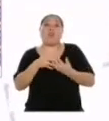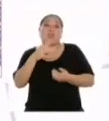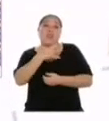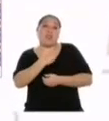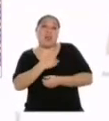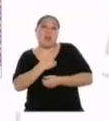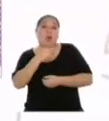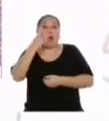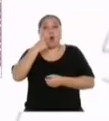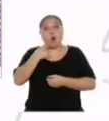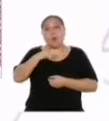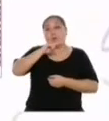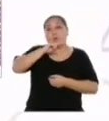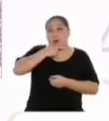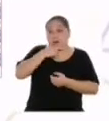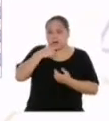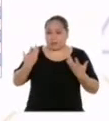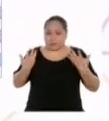y el femenino.